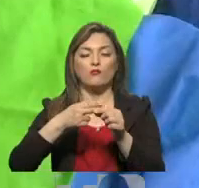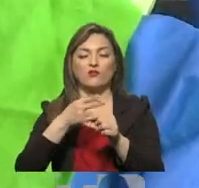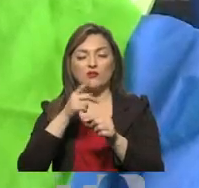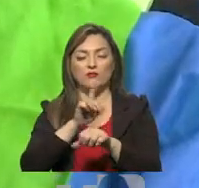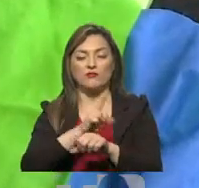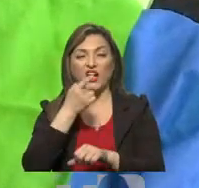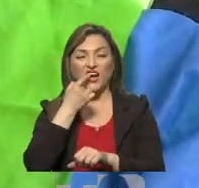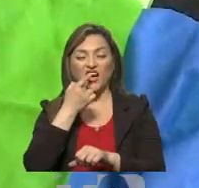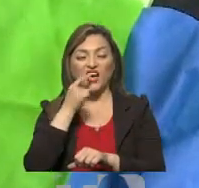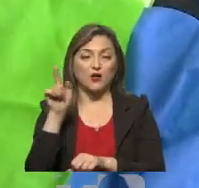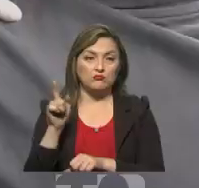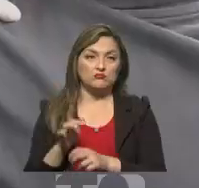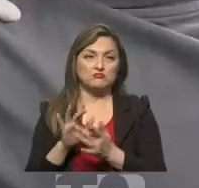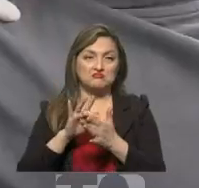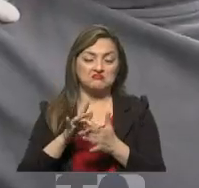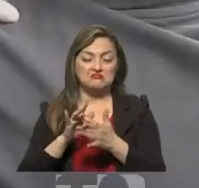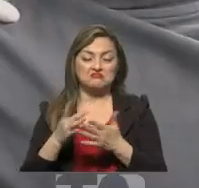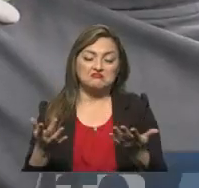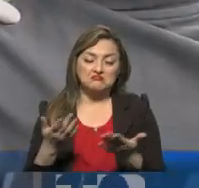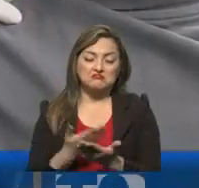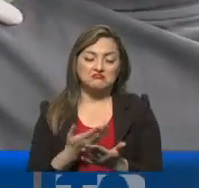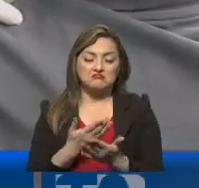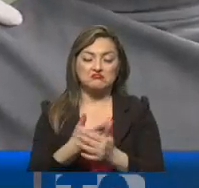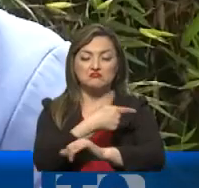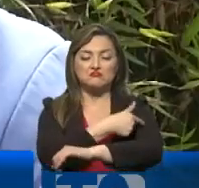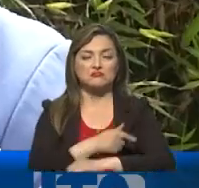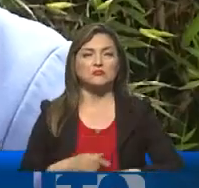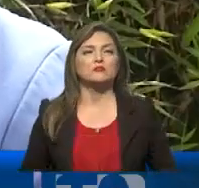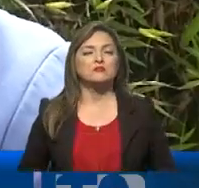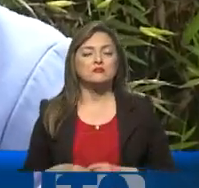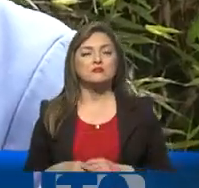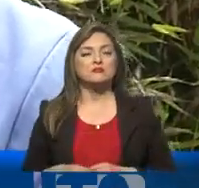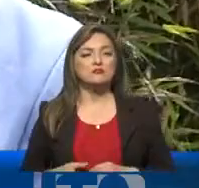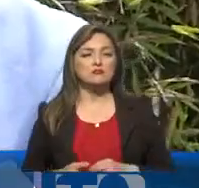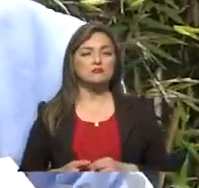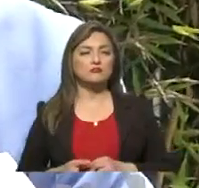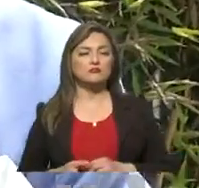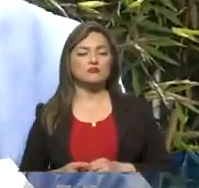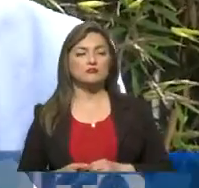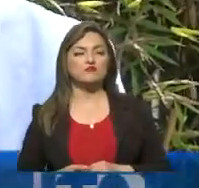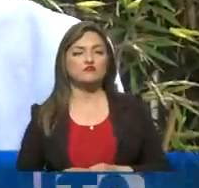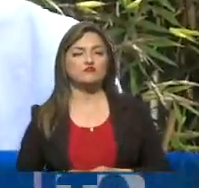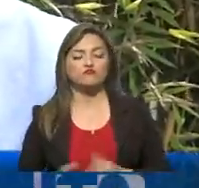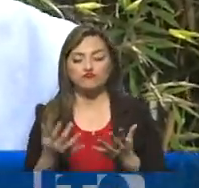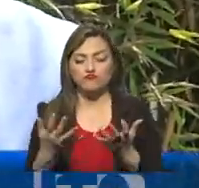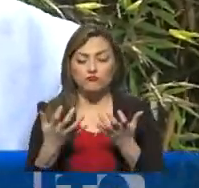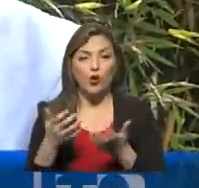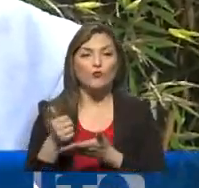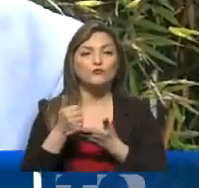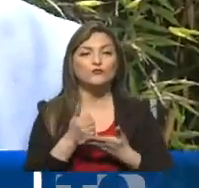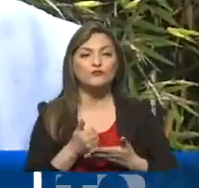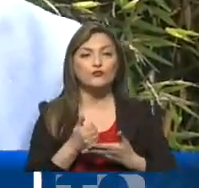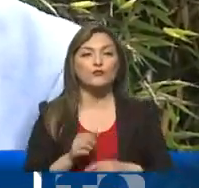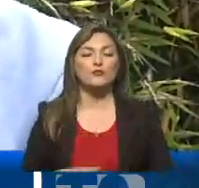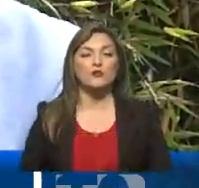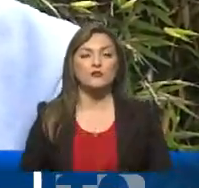puede estar altamente expuesto al virus, exigen la inmunización. Lo que queremos es que se nos ayude, que se nos abra un link, hemos